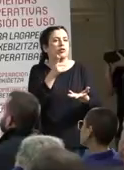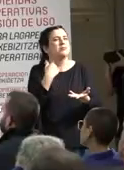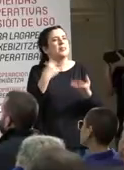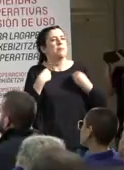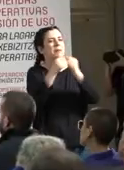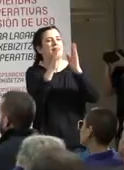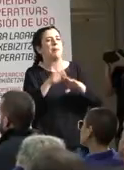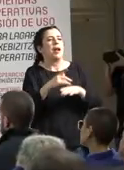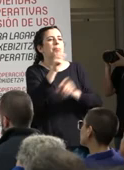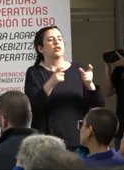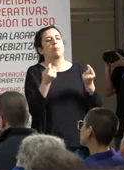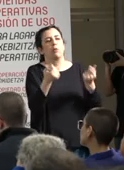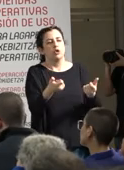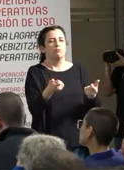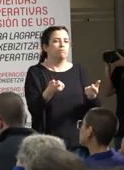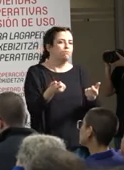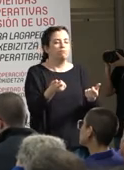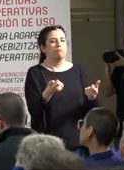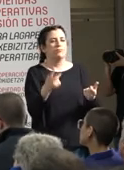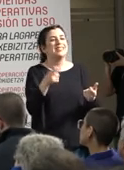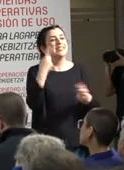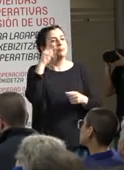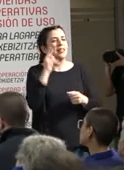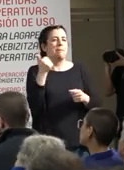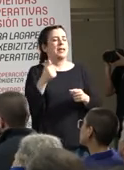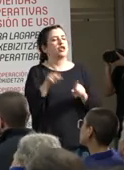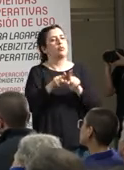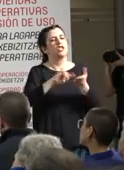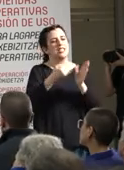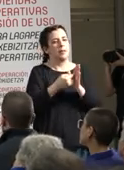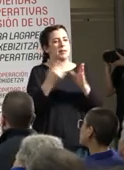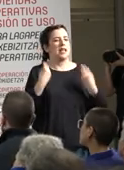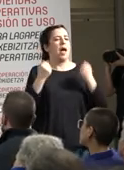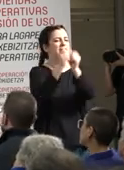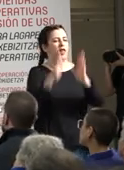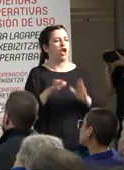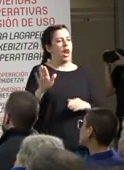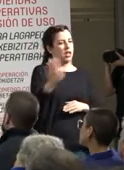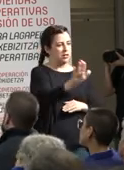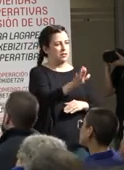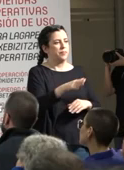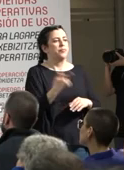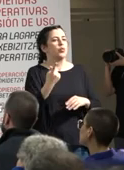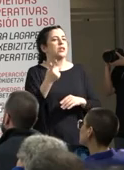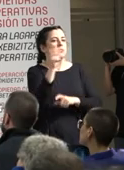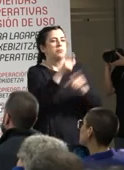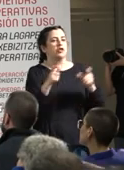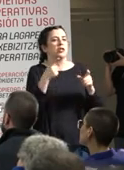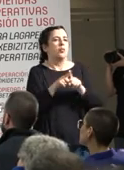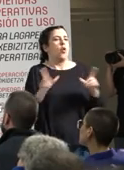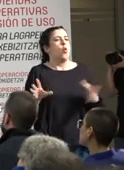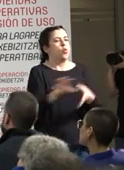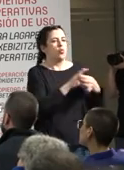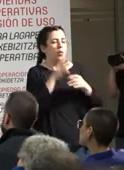vivienda para unos pocos, este tipo de experiencias son sistemas habitacionales. Es decir, unas personas se juntan haciendo un emprendimiento cooperativo